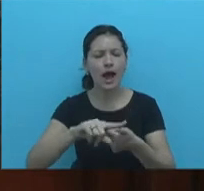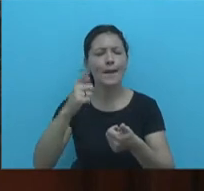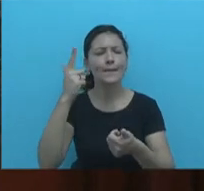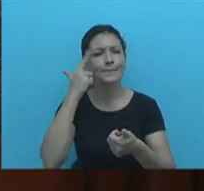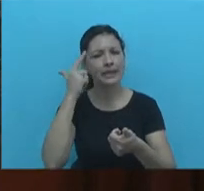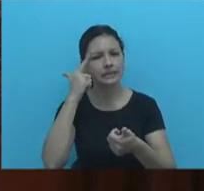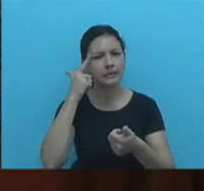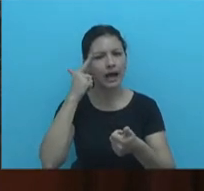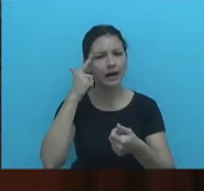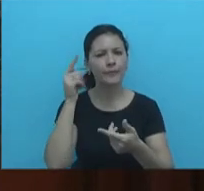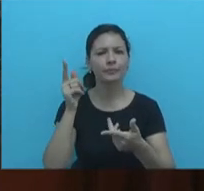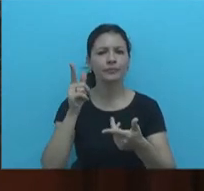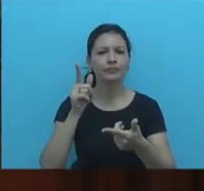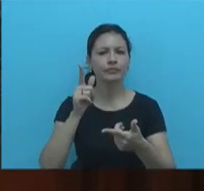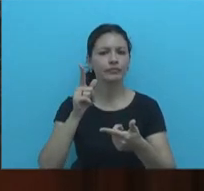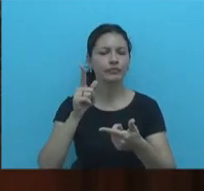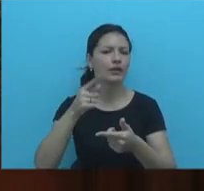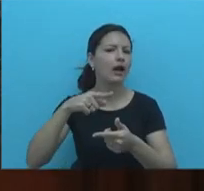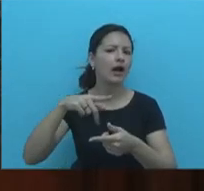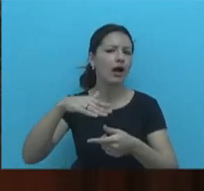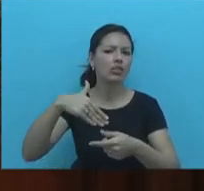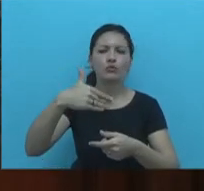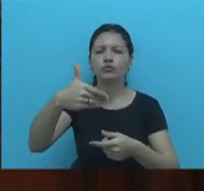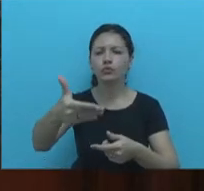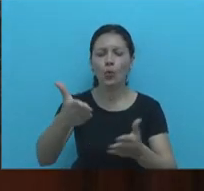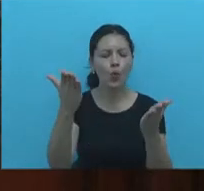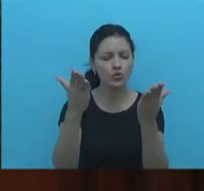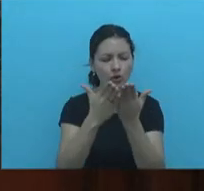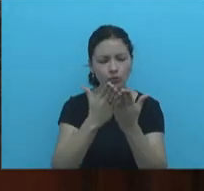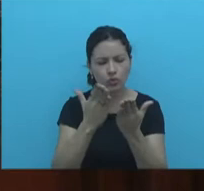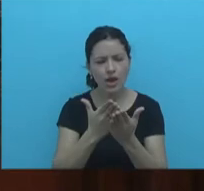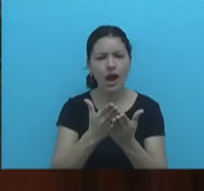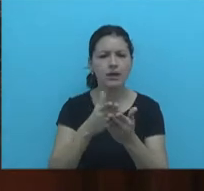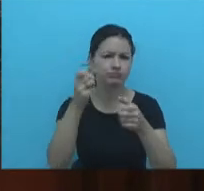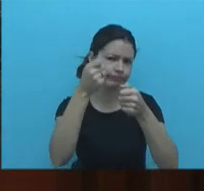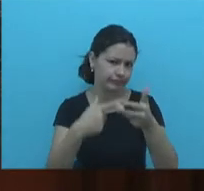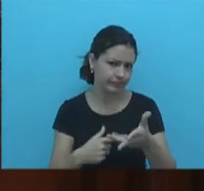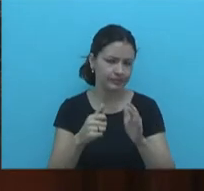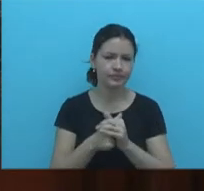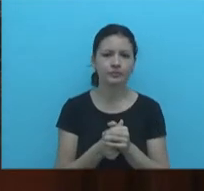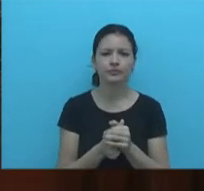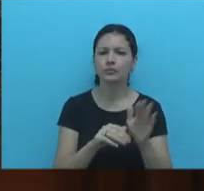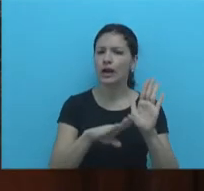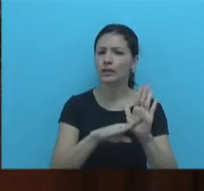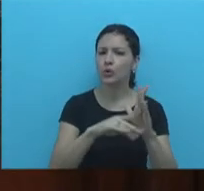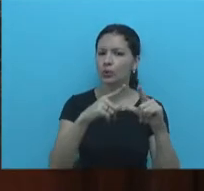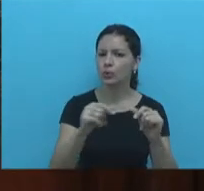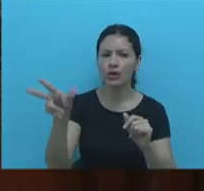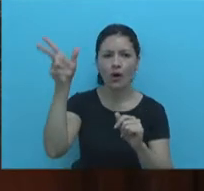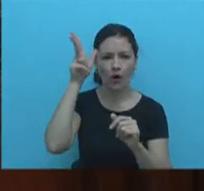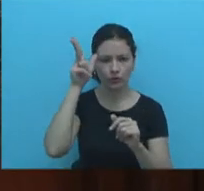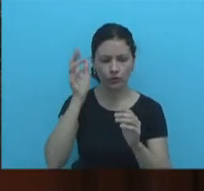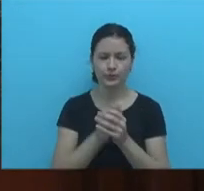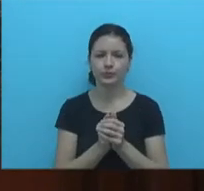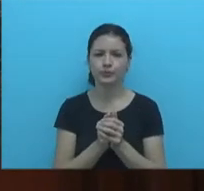de grado o tecnicatura serían convenientes para cada uno de ellos. Artículo octavo. La cantidad de estudiantes